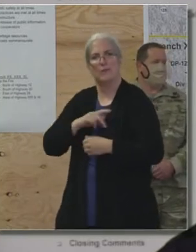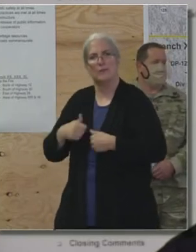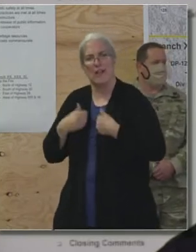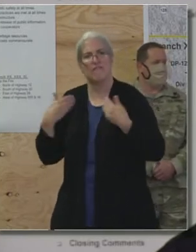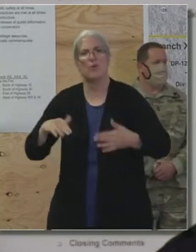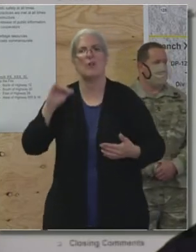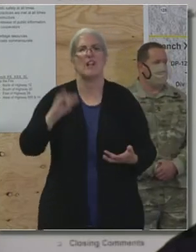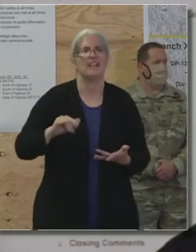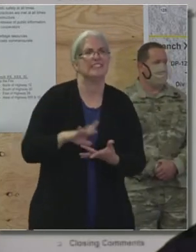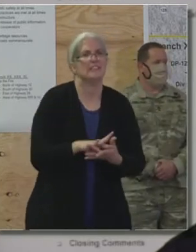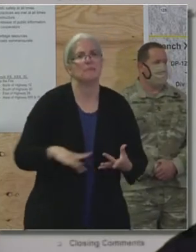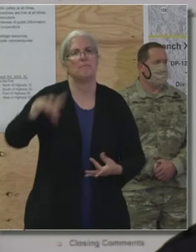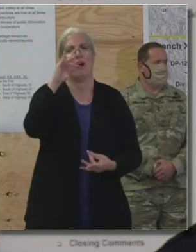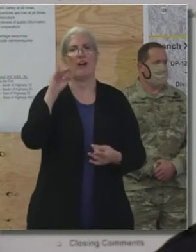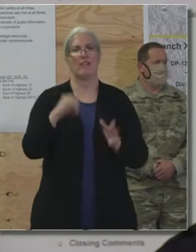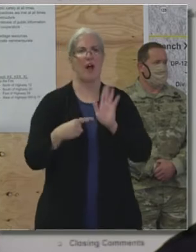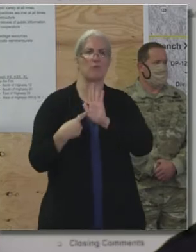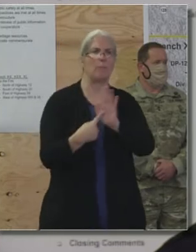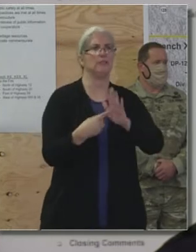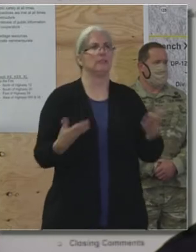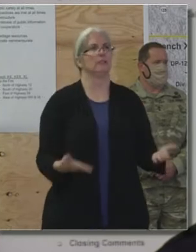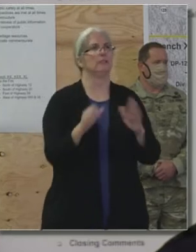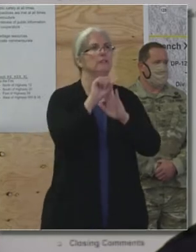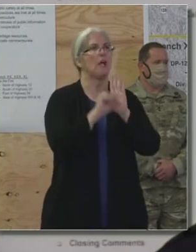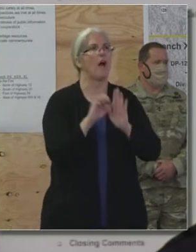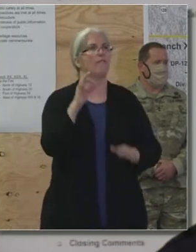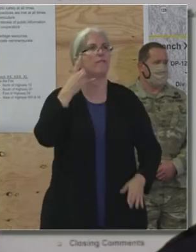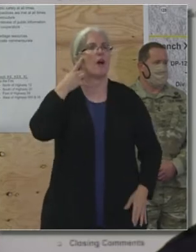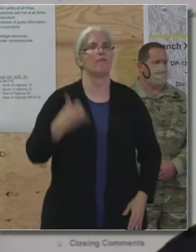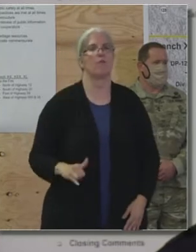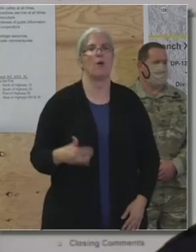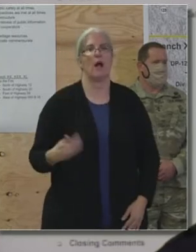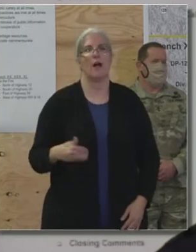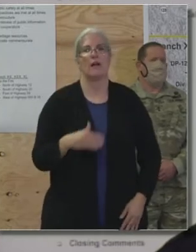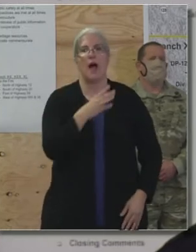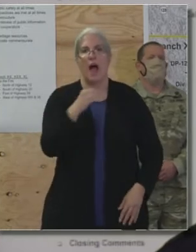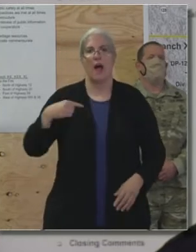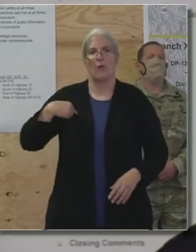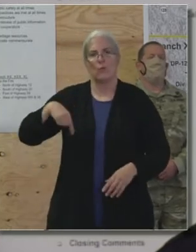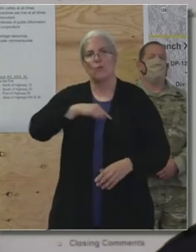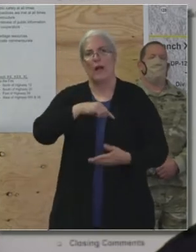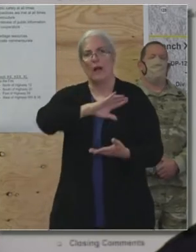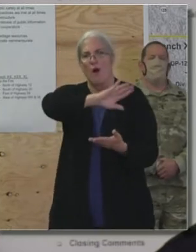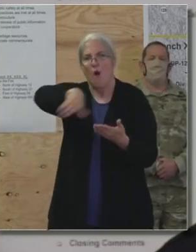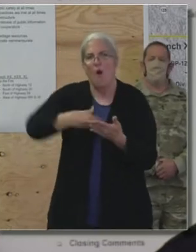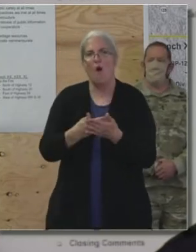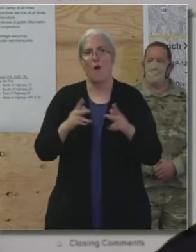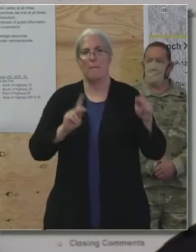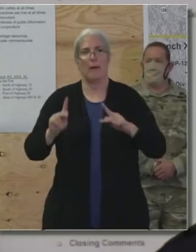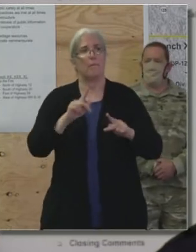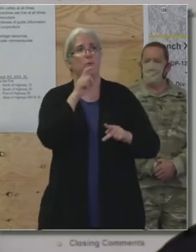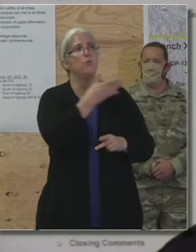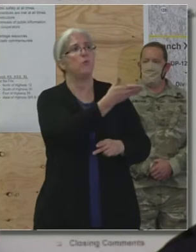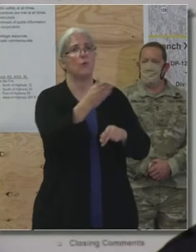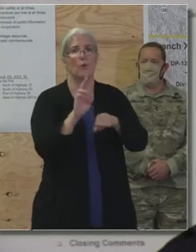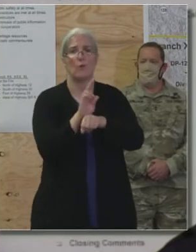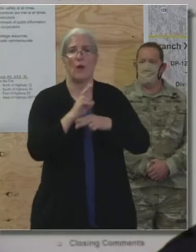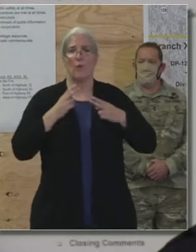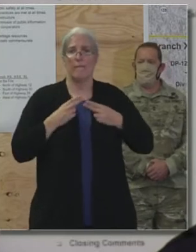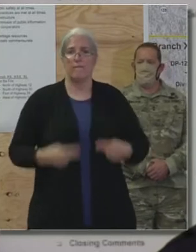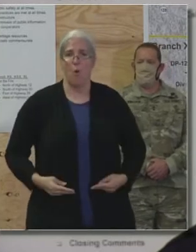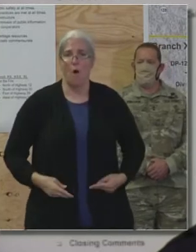es el espíritu que define lo mejor de nuestro estado lo mejor de ese personal uniformado que merecen como siempre nuestras